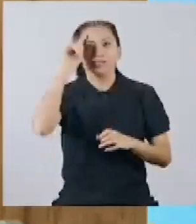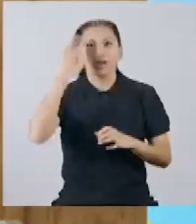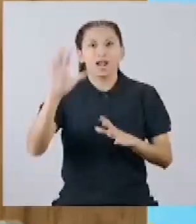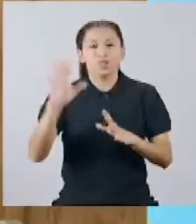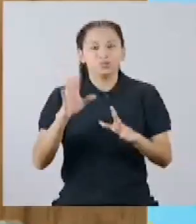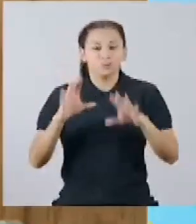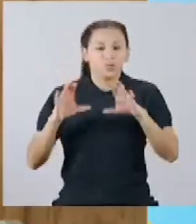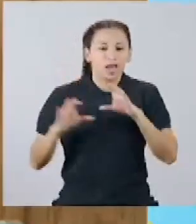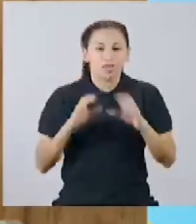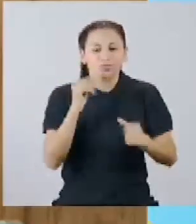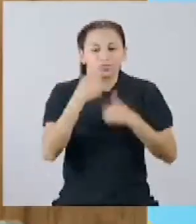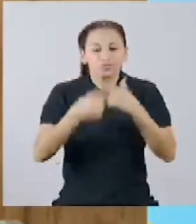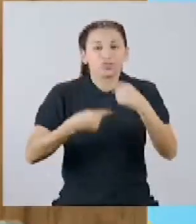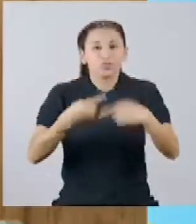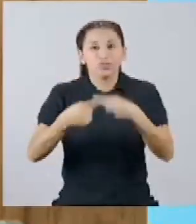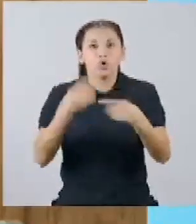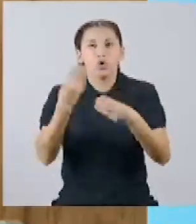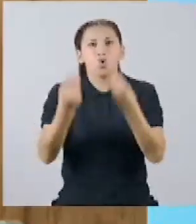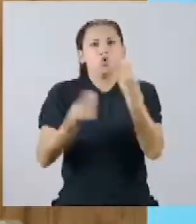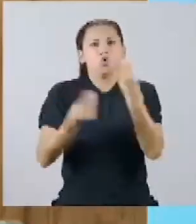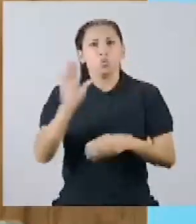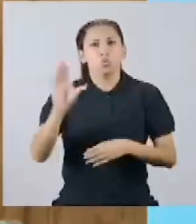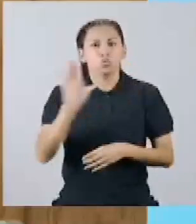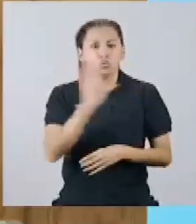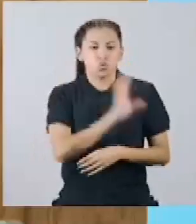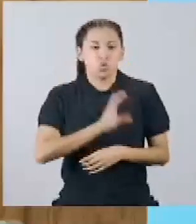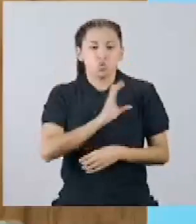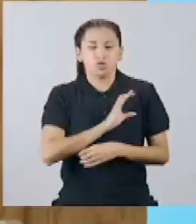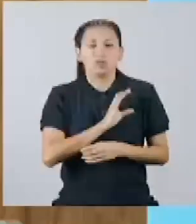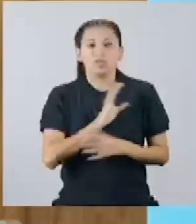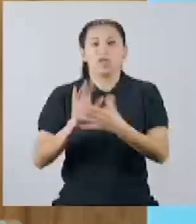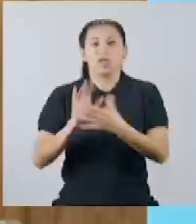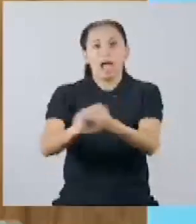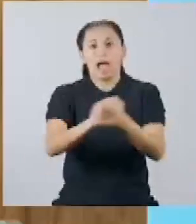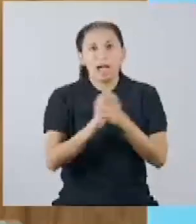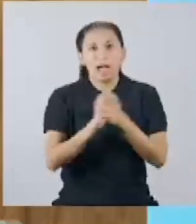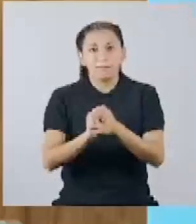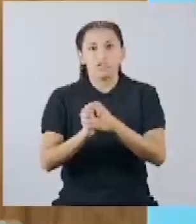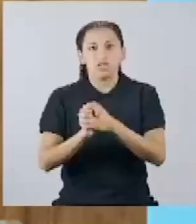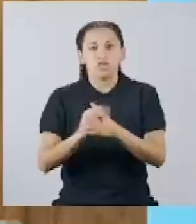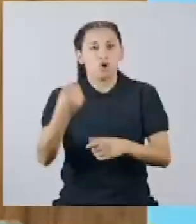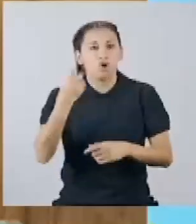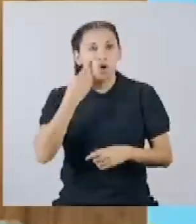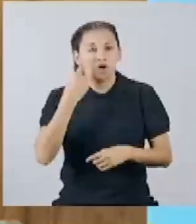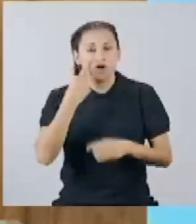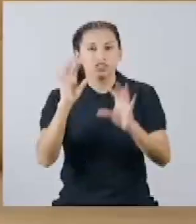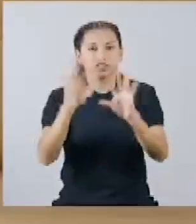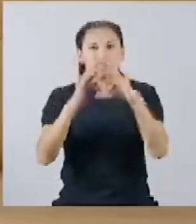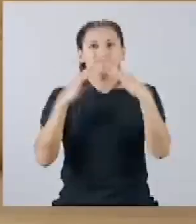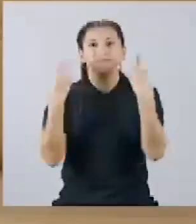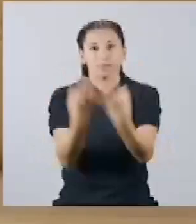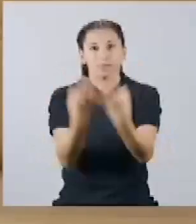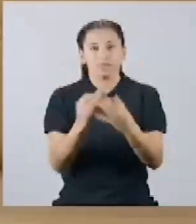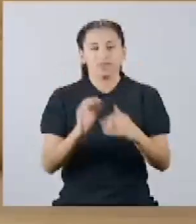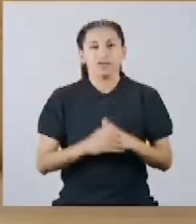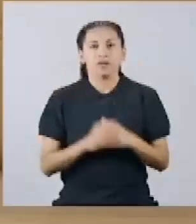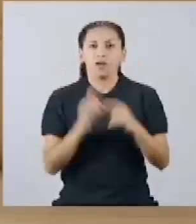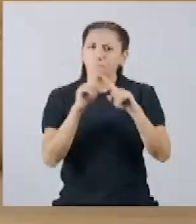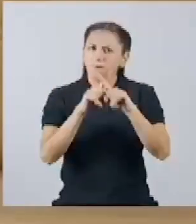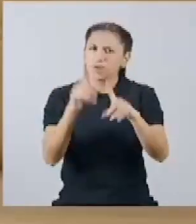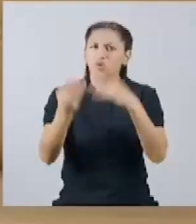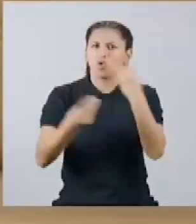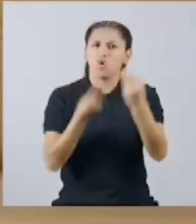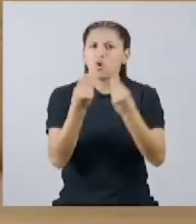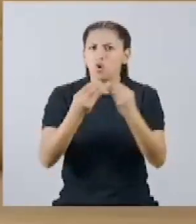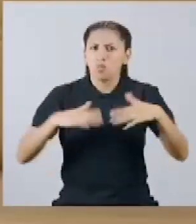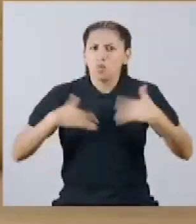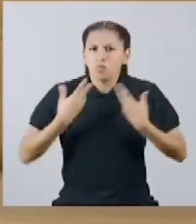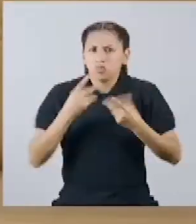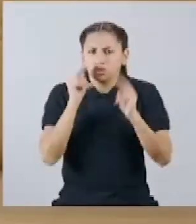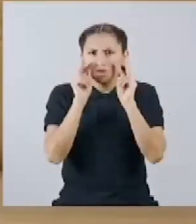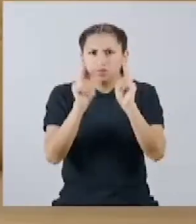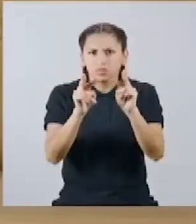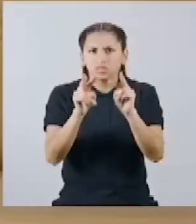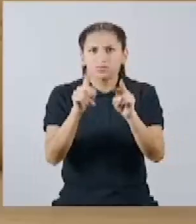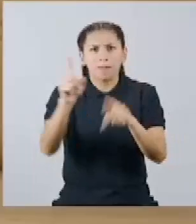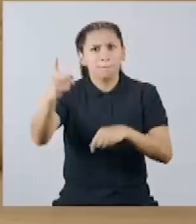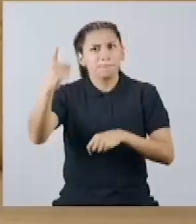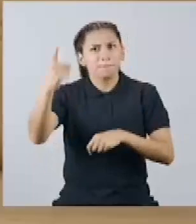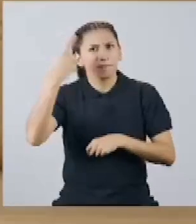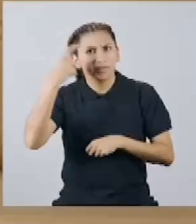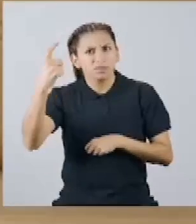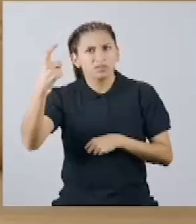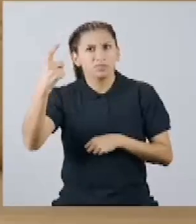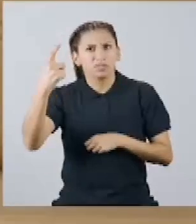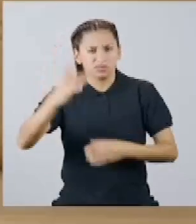motivaciones y cómo es su comportamiento con amigos, conocidos y familiares. Pero ¿cómo podemos observar